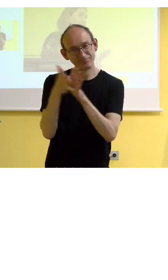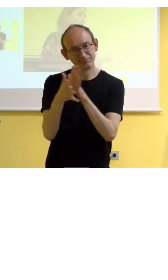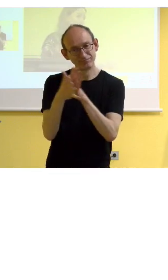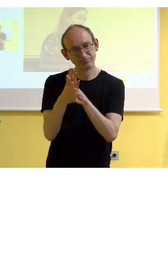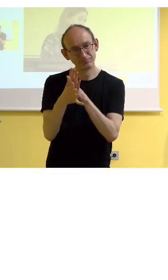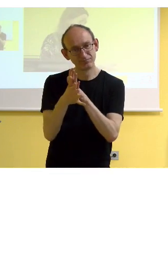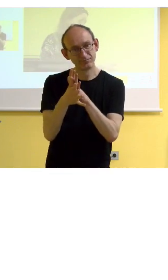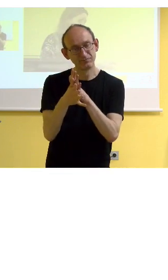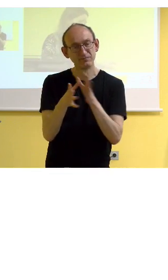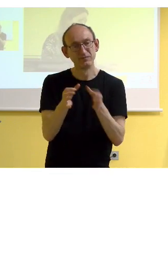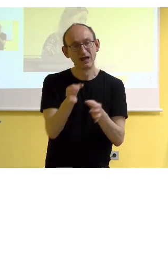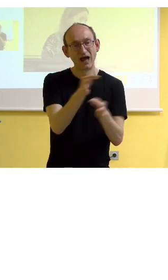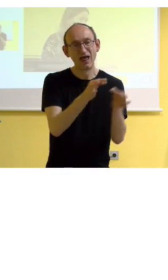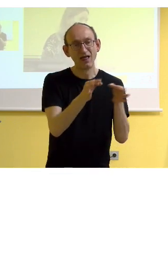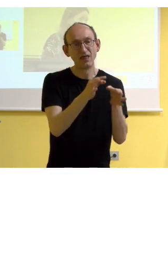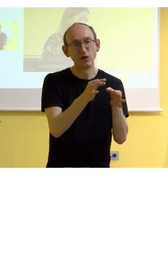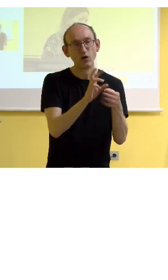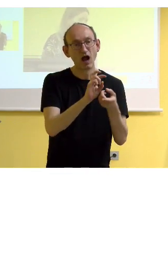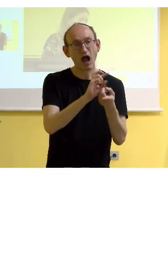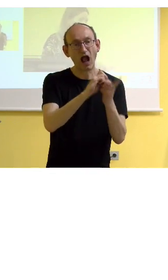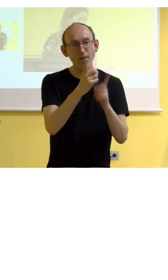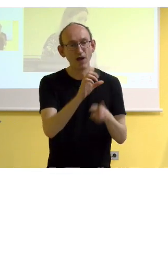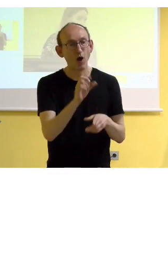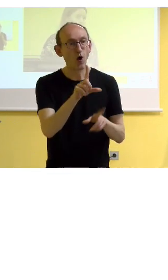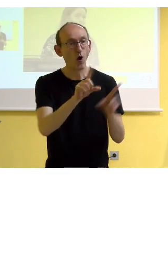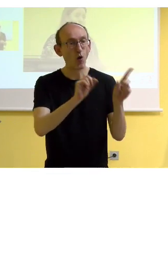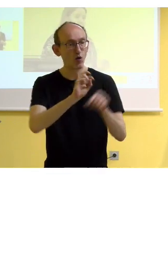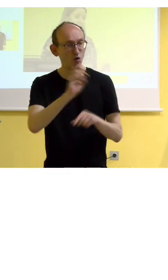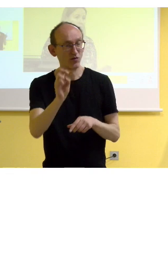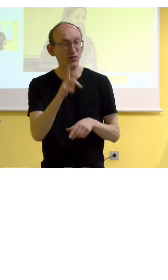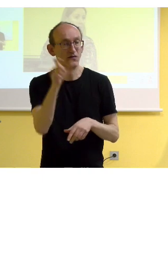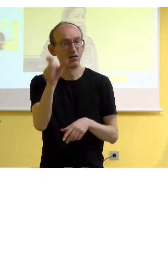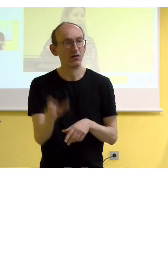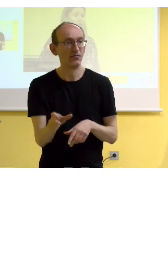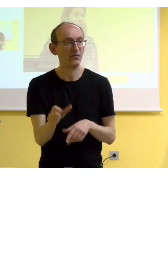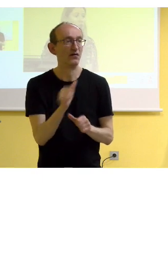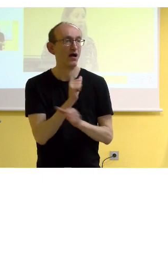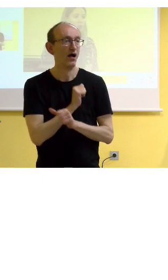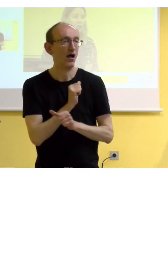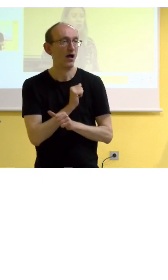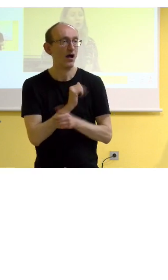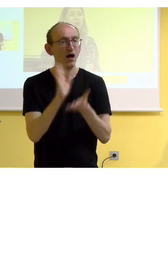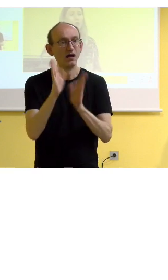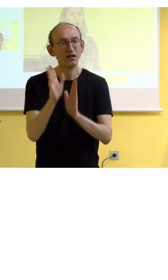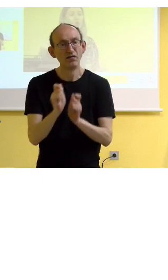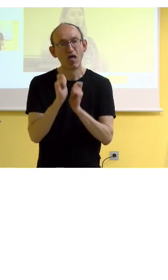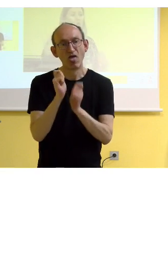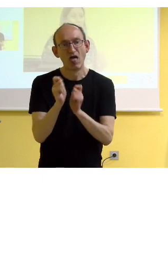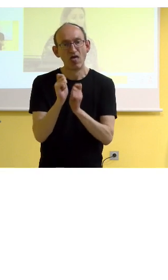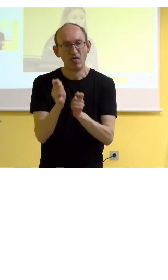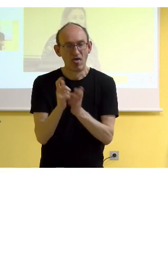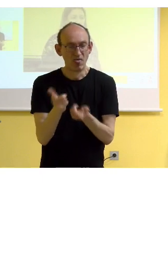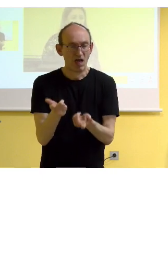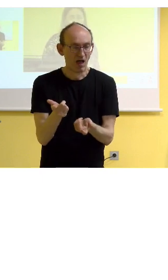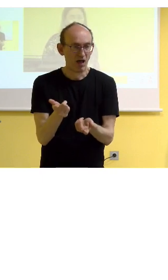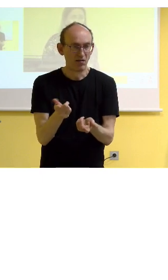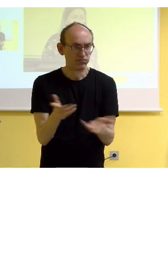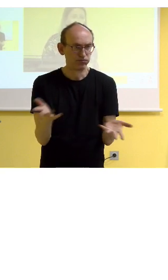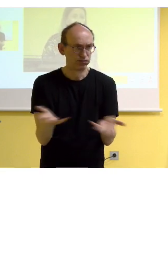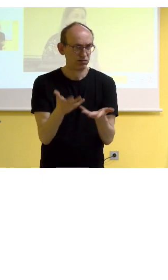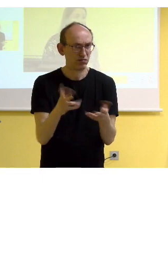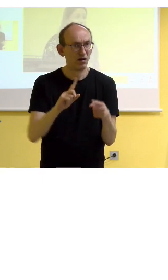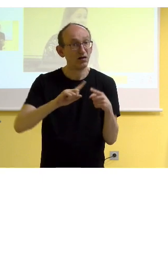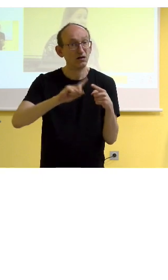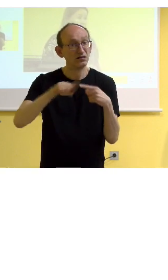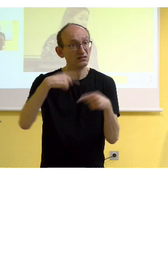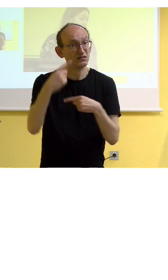cambio a otro gamito o buscar otras opciones, porque tampoco se puede tener a la gente sometiendo no solo a los tratamientos, los efectos